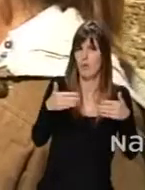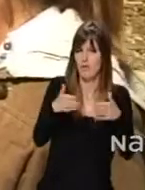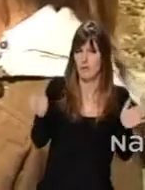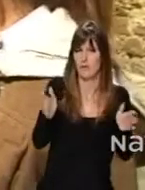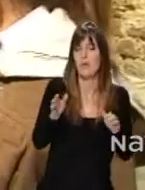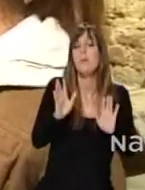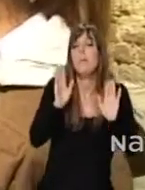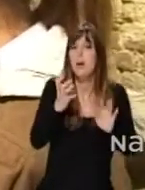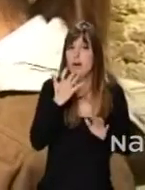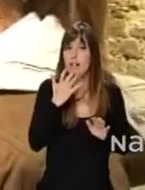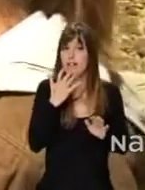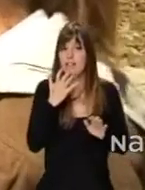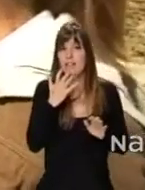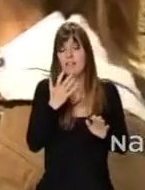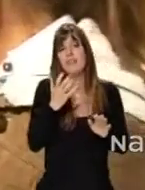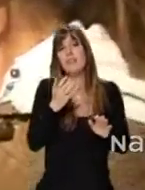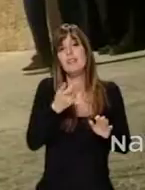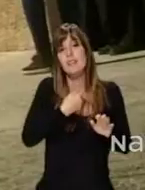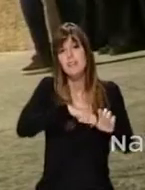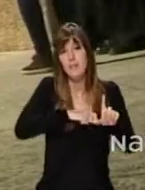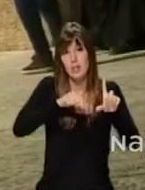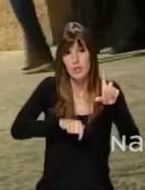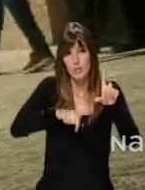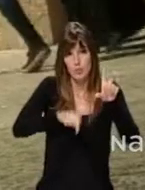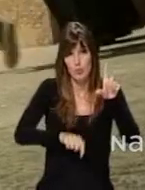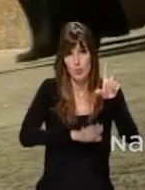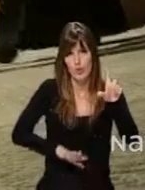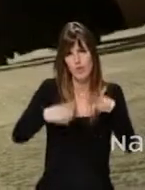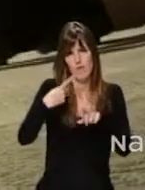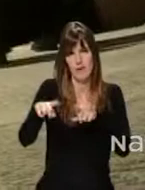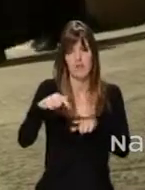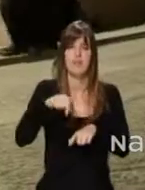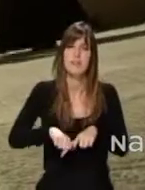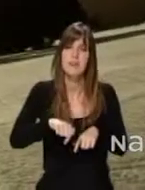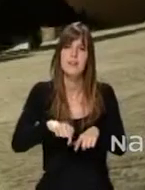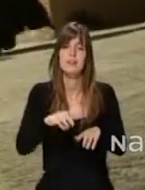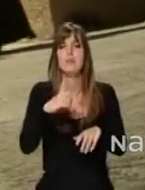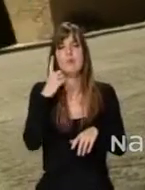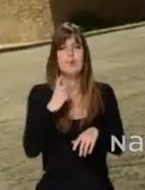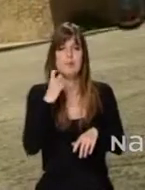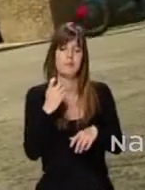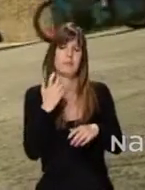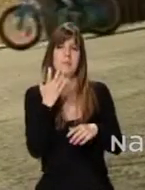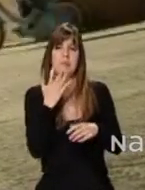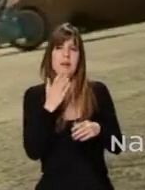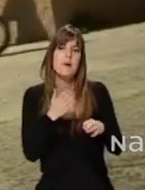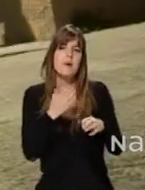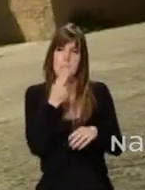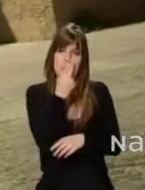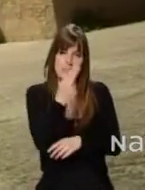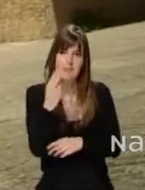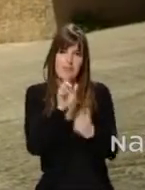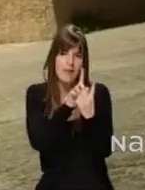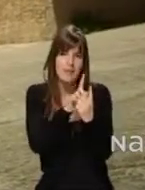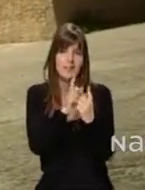sí que es diferente a como en otras partes de más al sur. Por ejemplo, aquí hay mucho la cultura de la visita, de la cercanía,